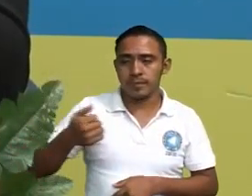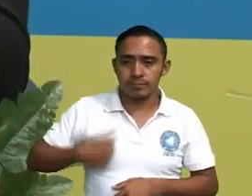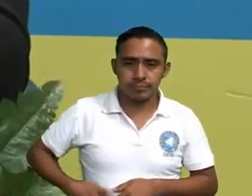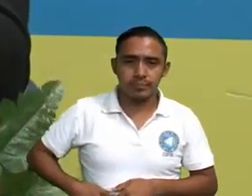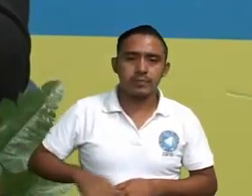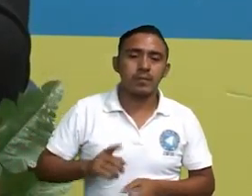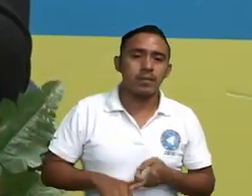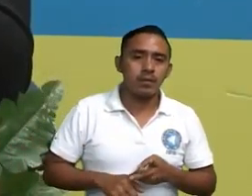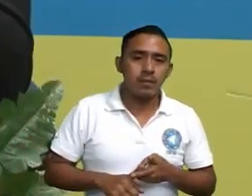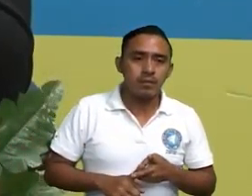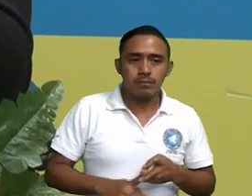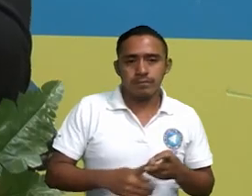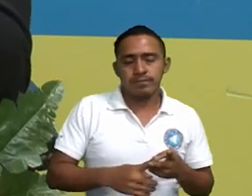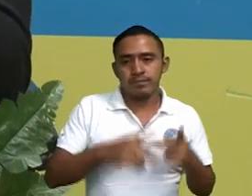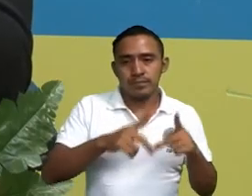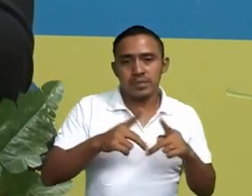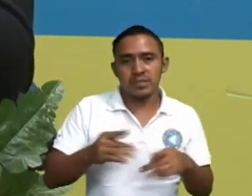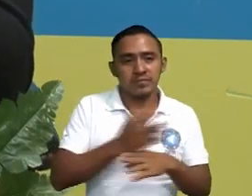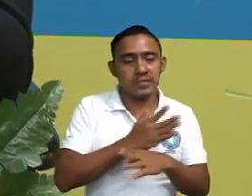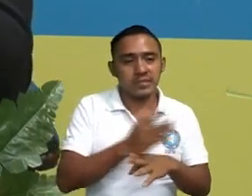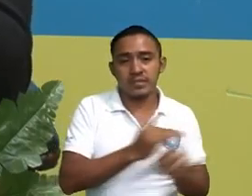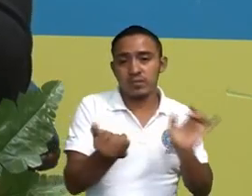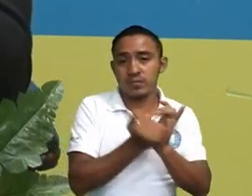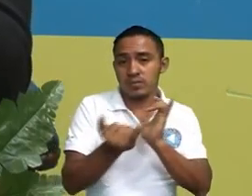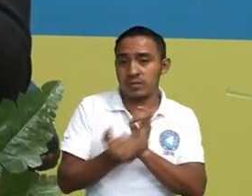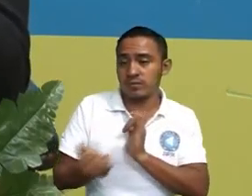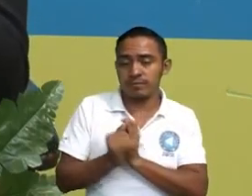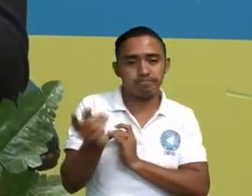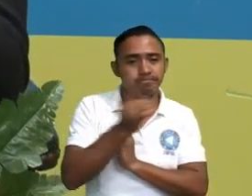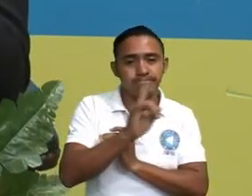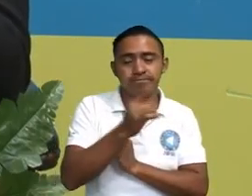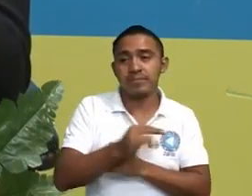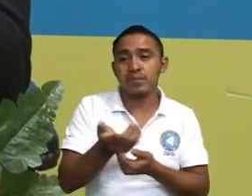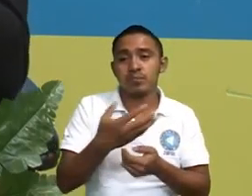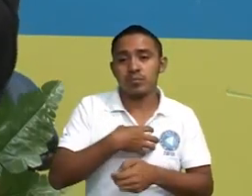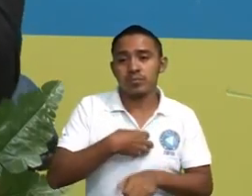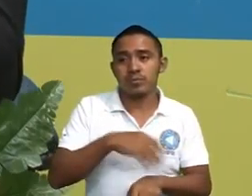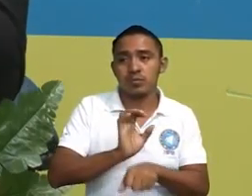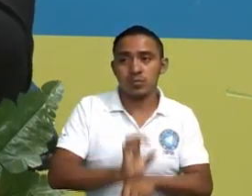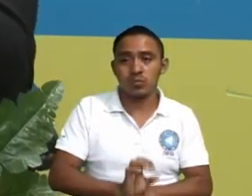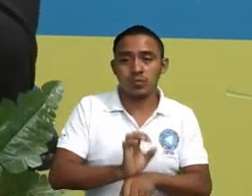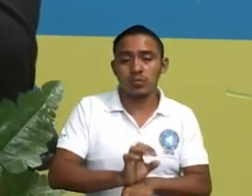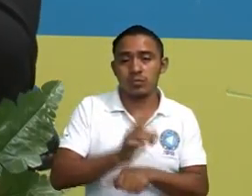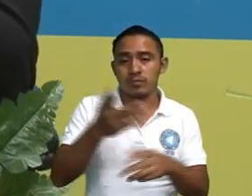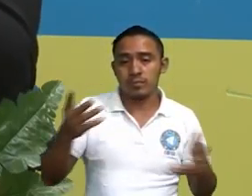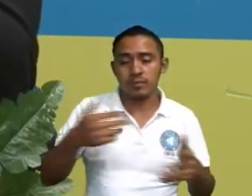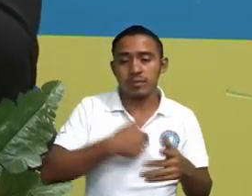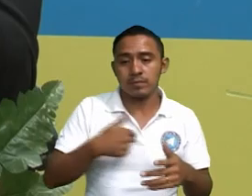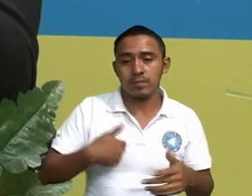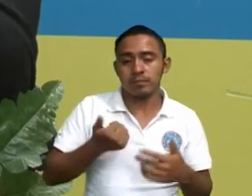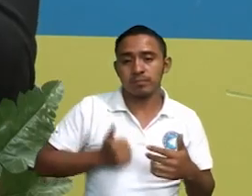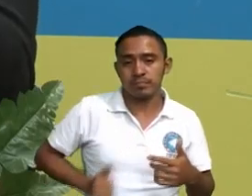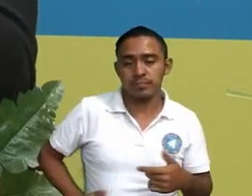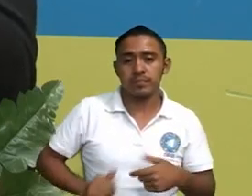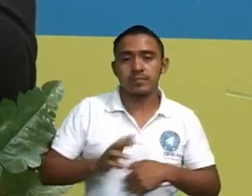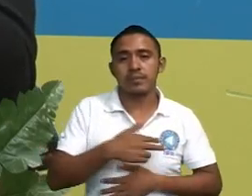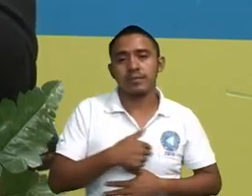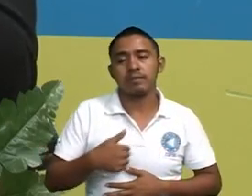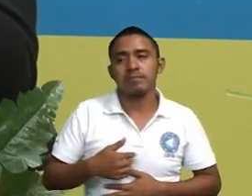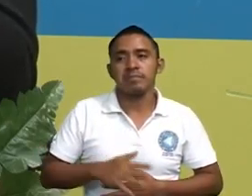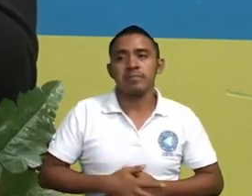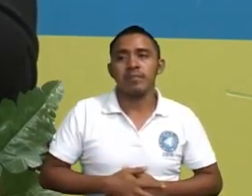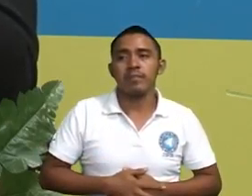la forma de evacuar de cada persona es individual y va a depender del hábito. Ese es un hábito que la persona desarrolla, ¿verdad?